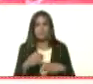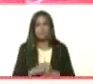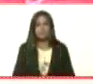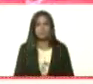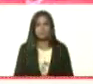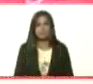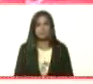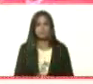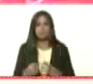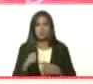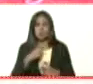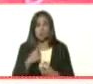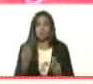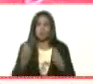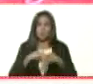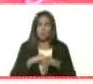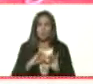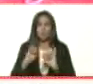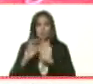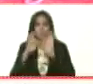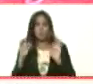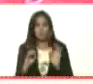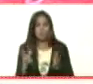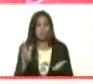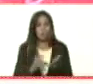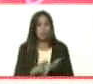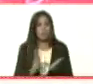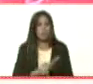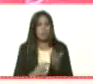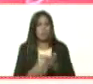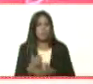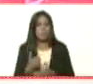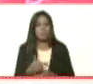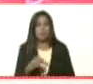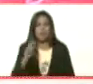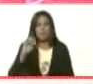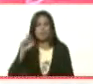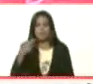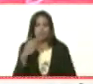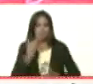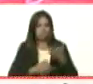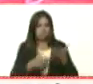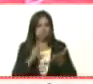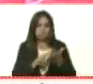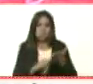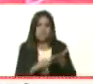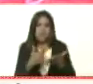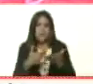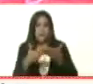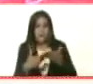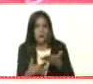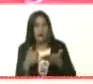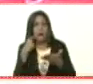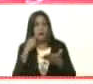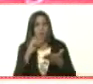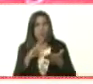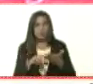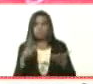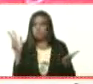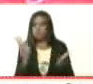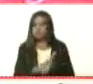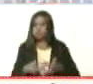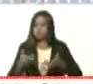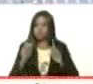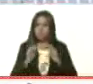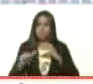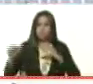Y estoy de acuerdo y apruebo mi Delhi, la propuesta que me han traído ustedes de manera preliminar de